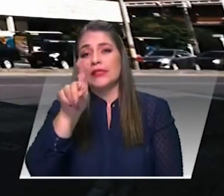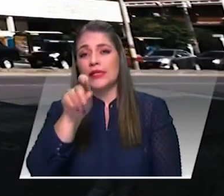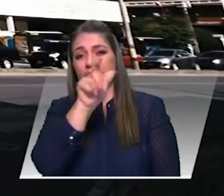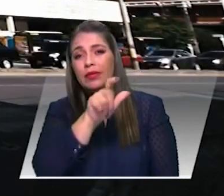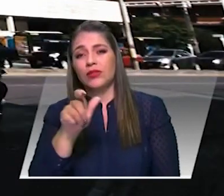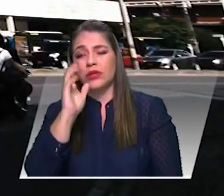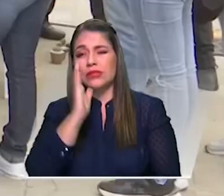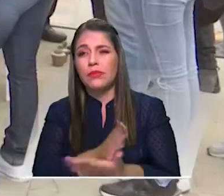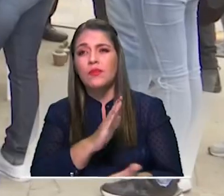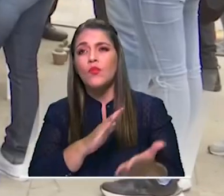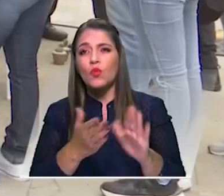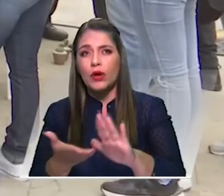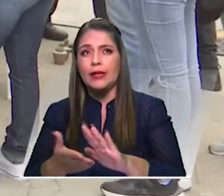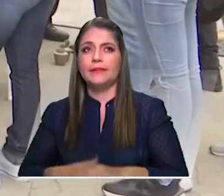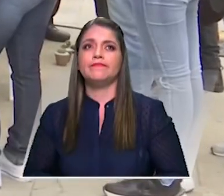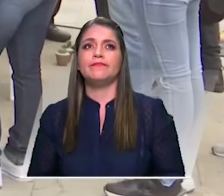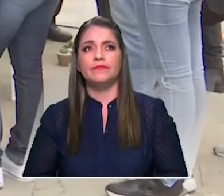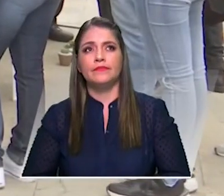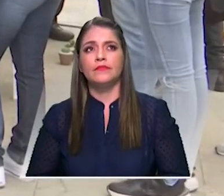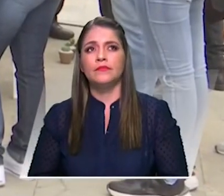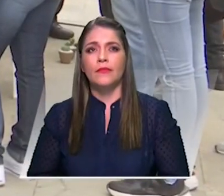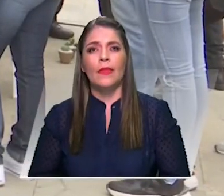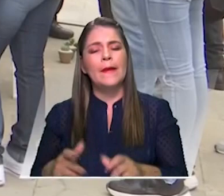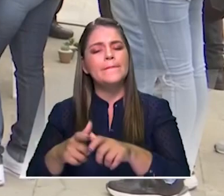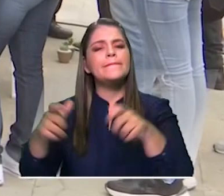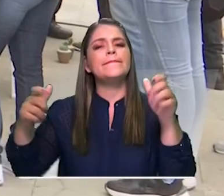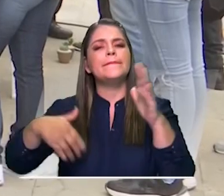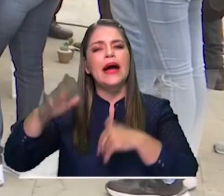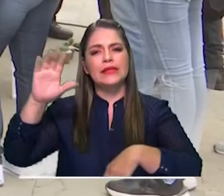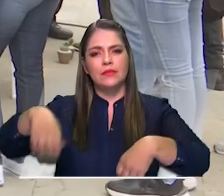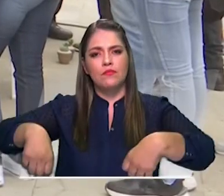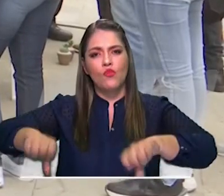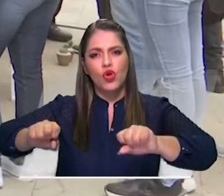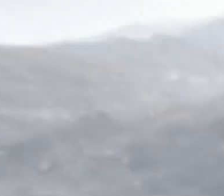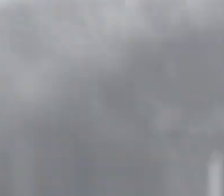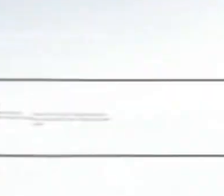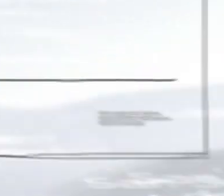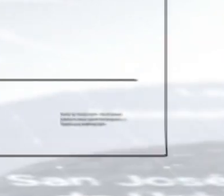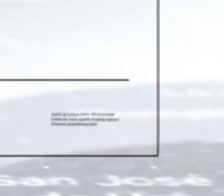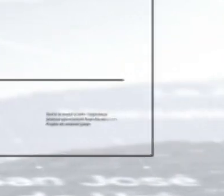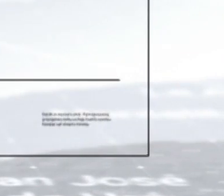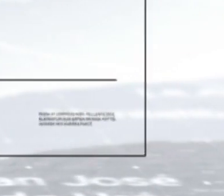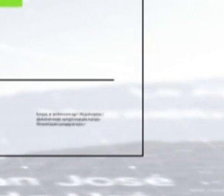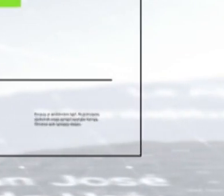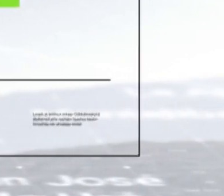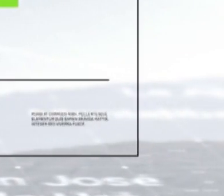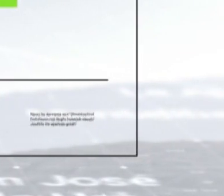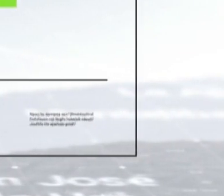incidentes de tránsito, en su gran mayoría motociclistas y peatones.